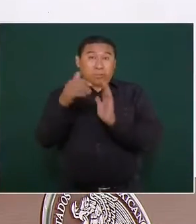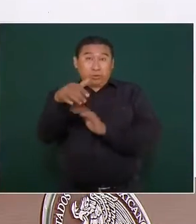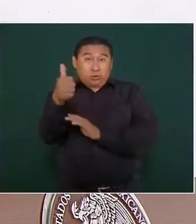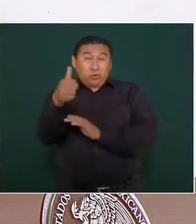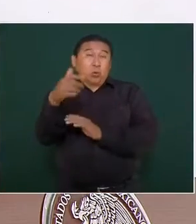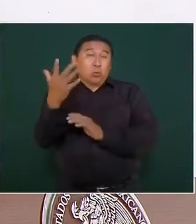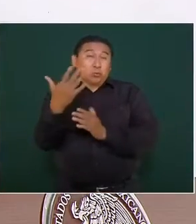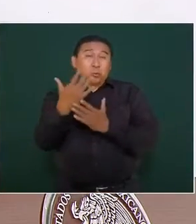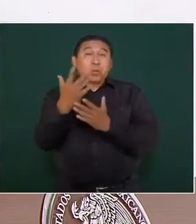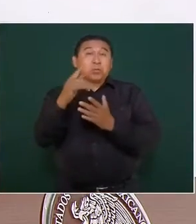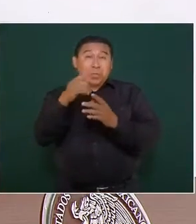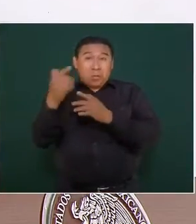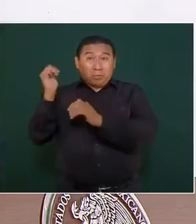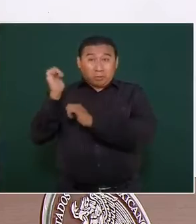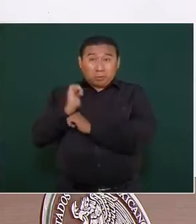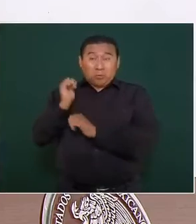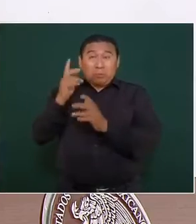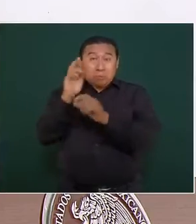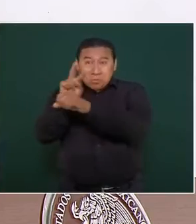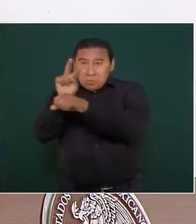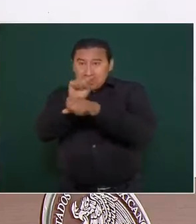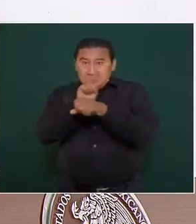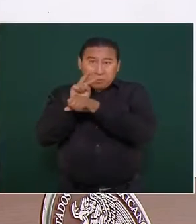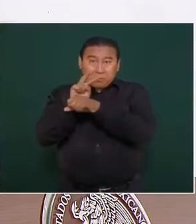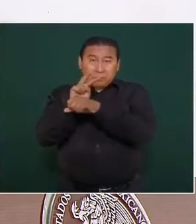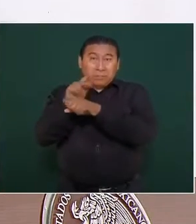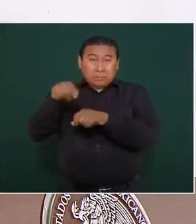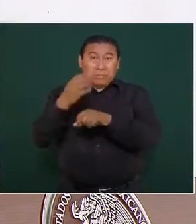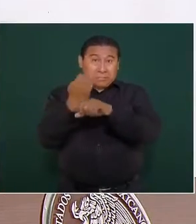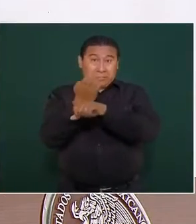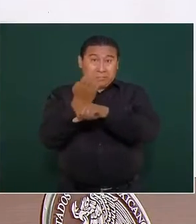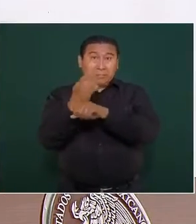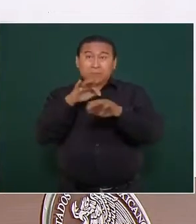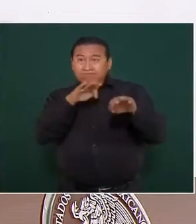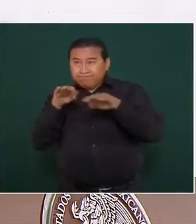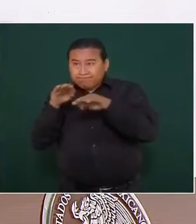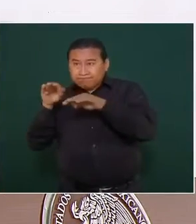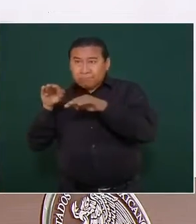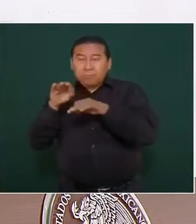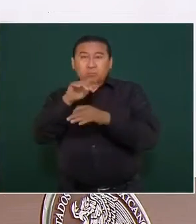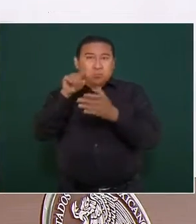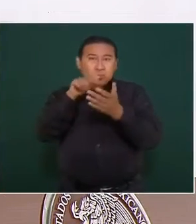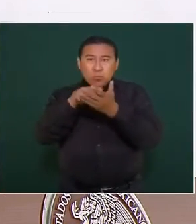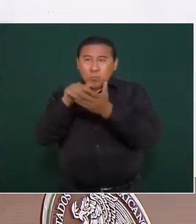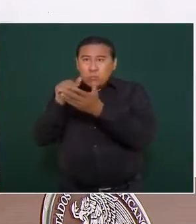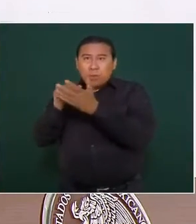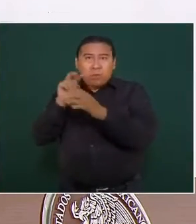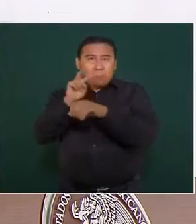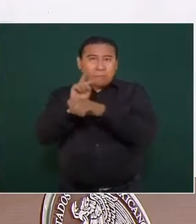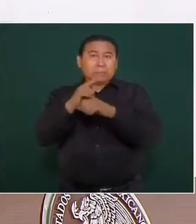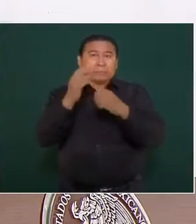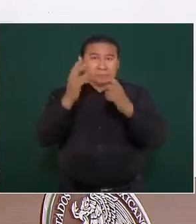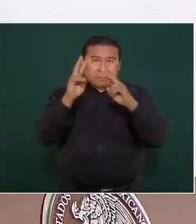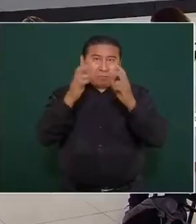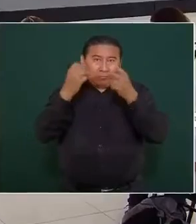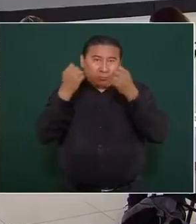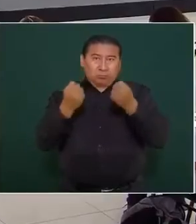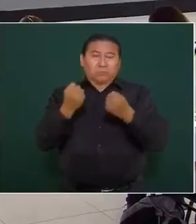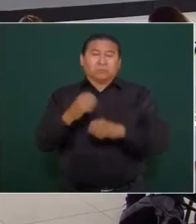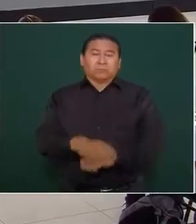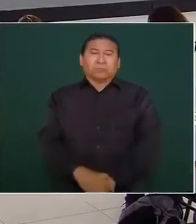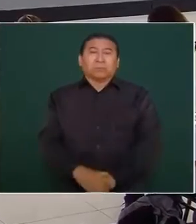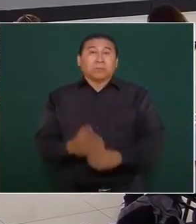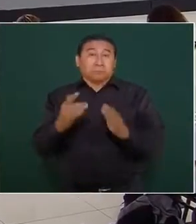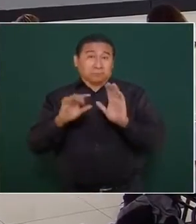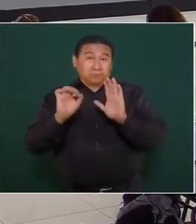8.811 elementos operativos aquí en el estado trabajando en el ámbito de la seguridad.